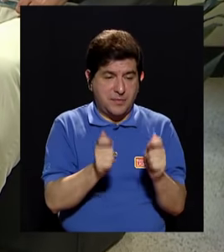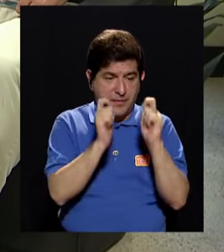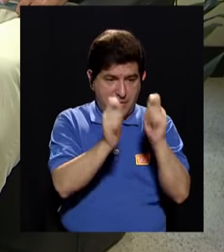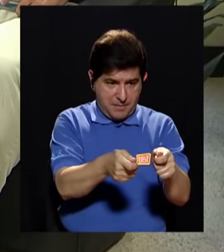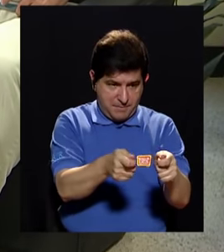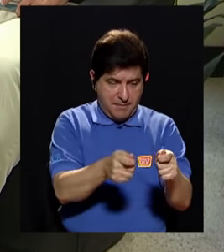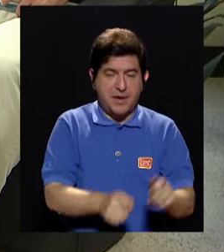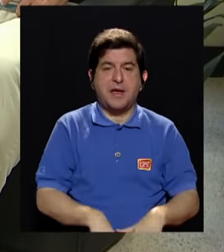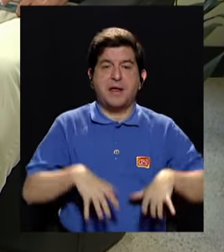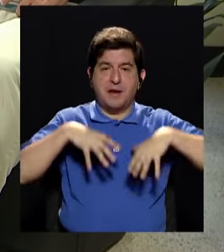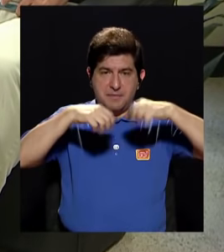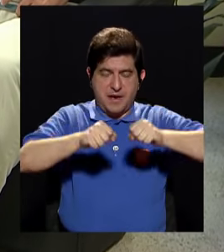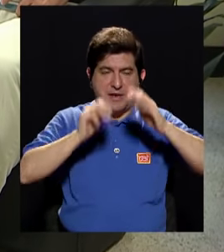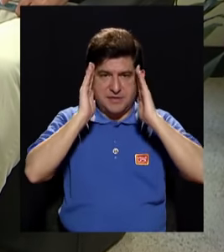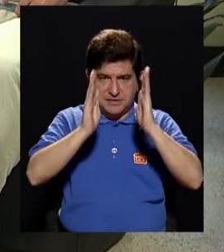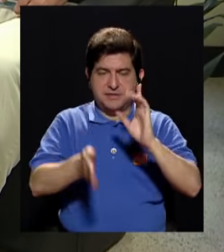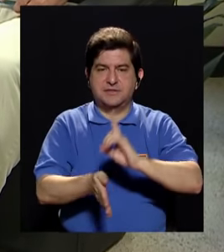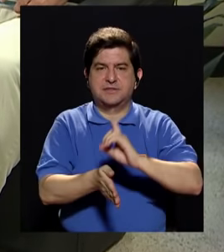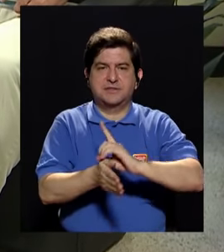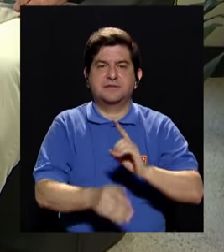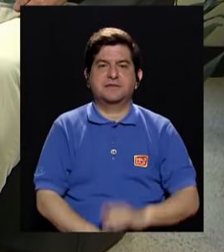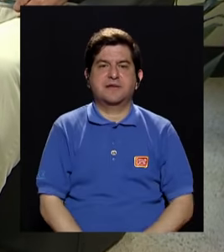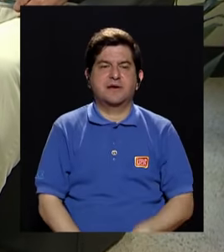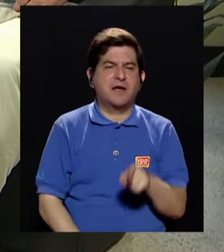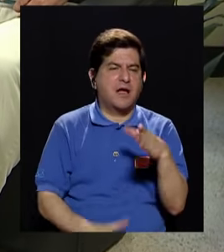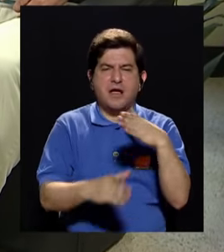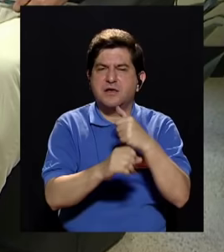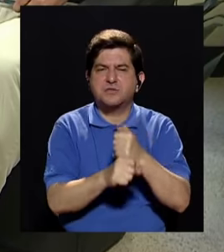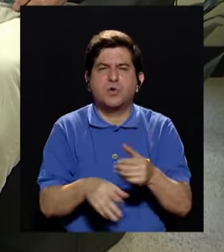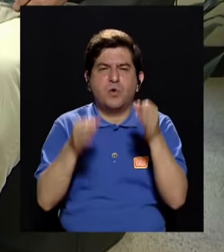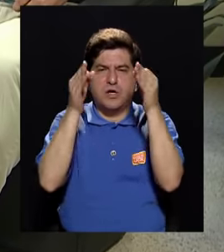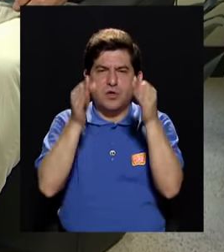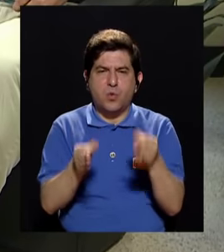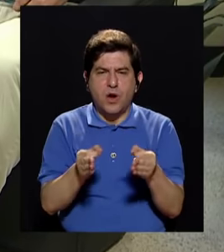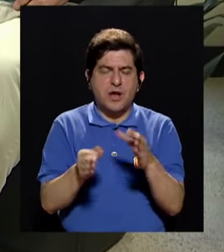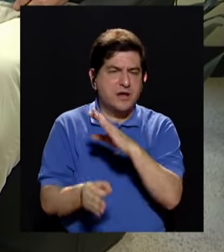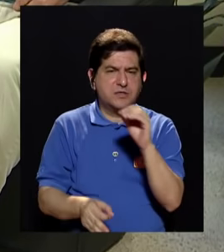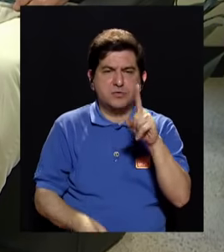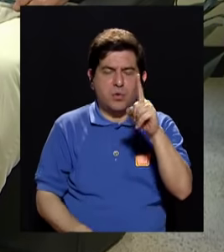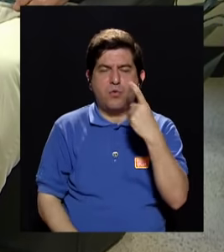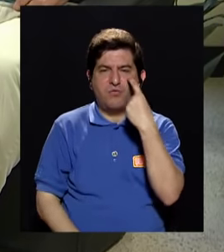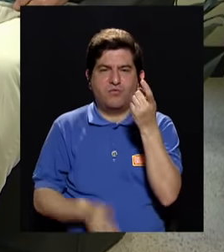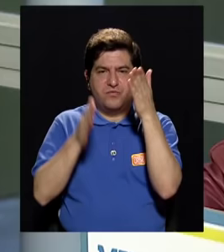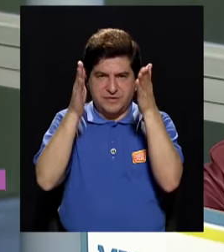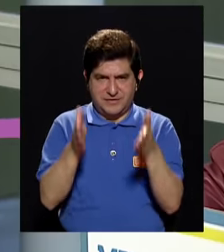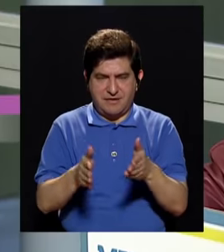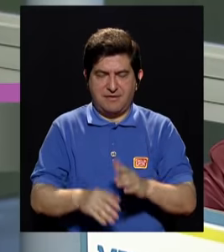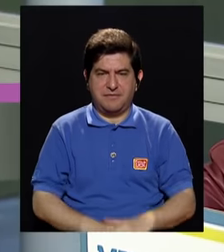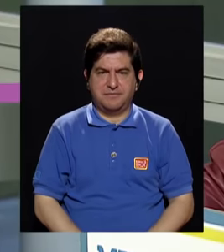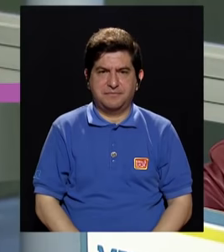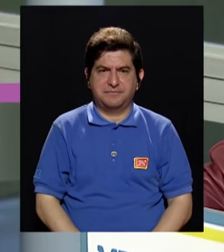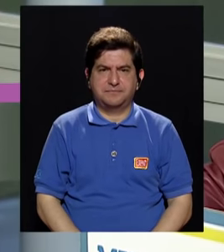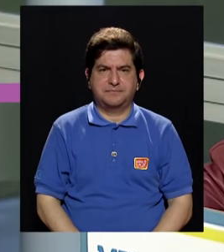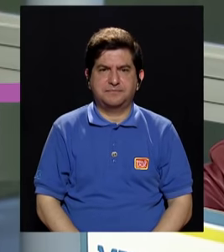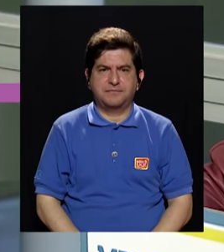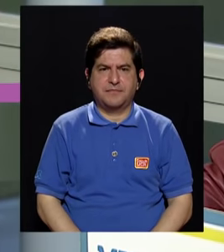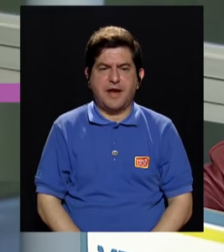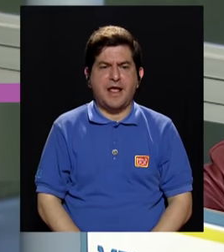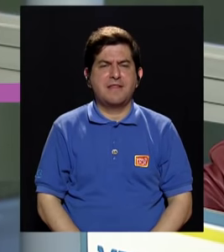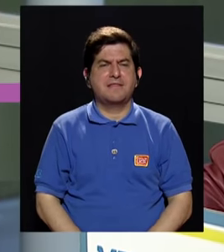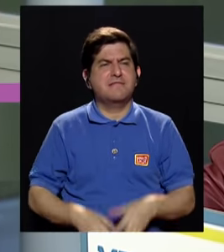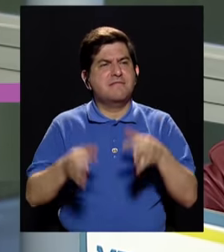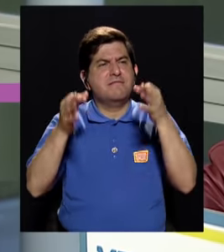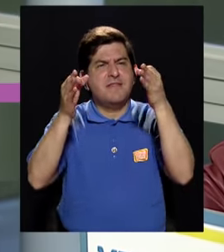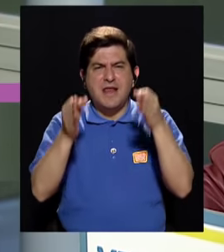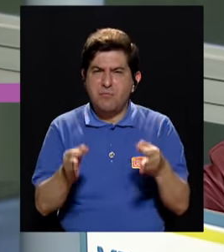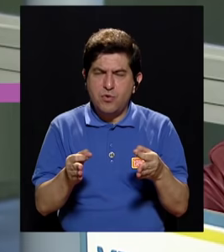para que para la cita de atención médica y esto lo realiza un juez o lo realiza un fiscal un tribunal